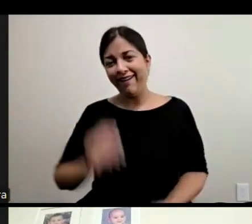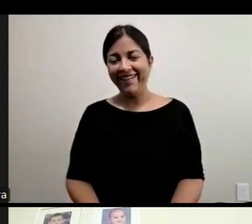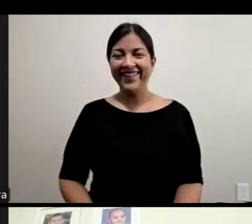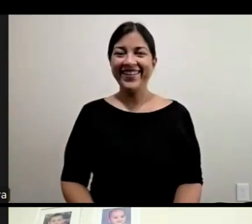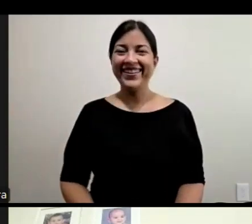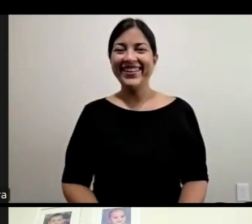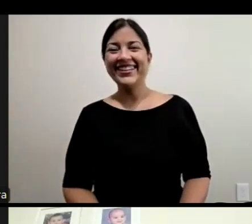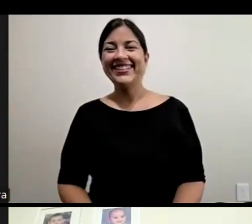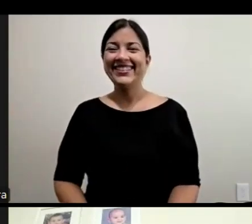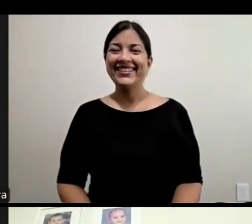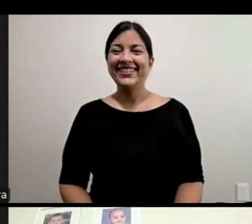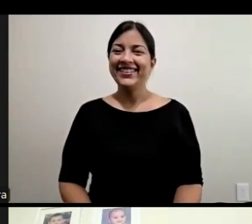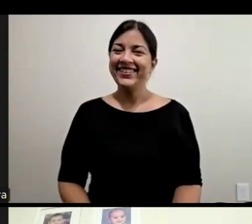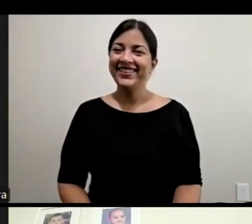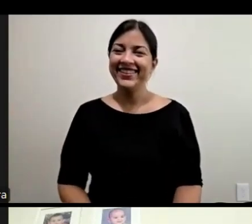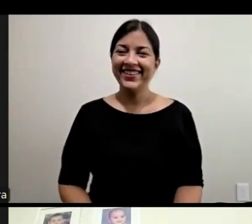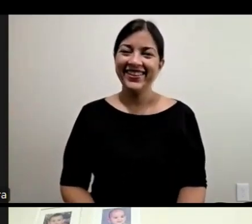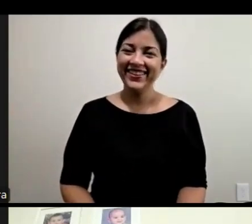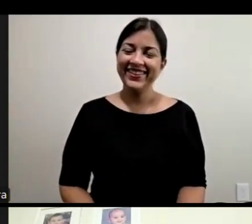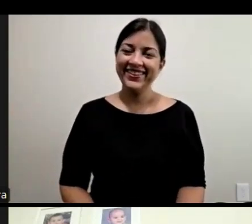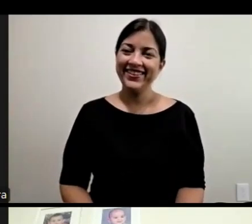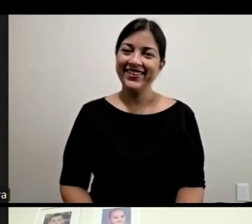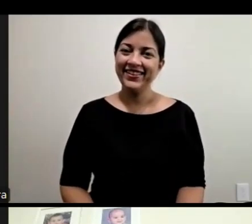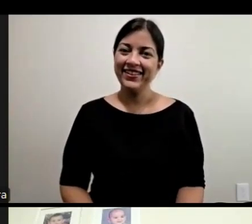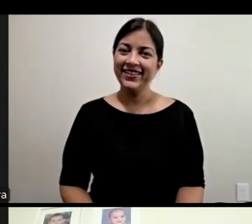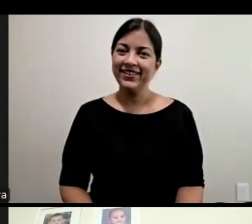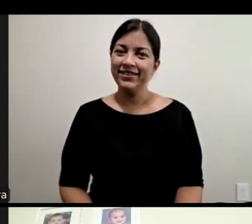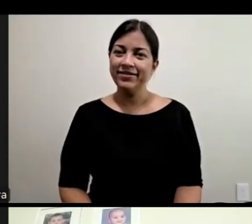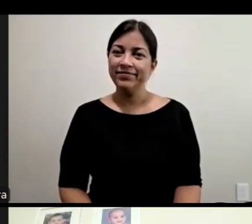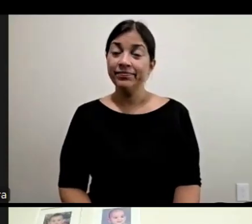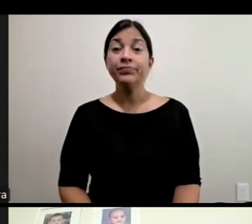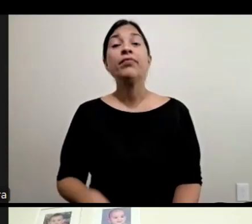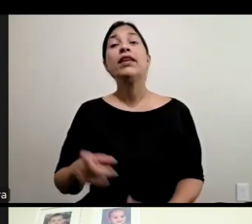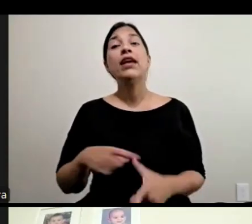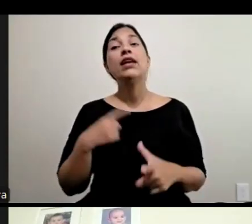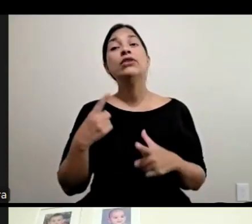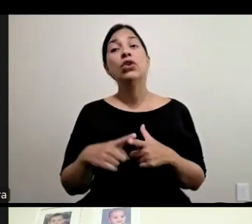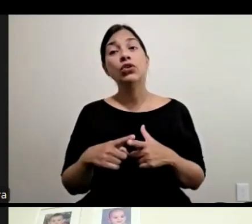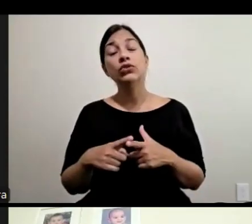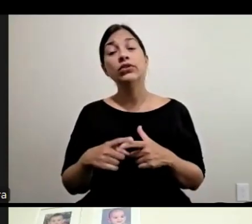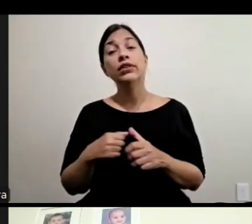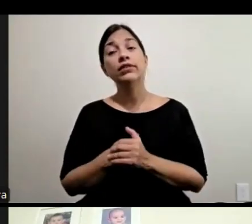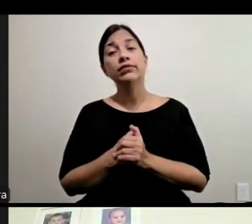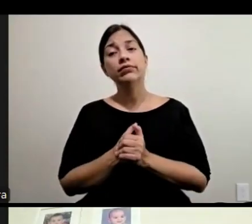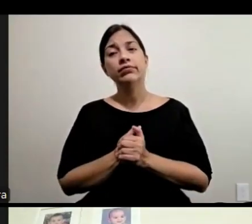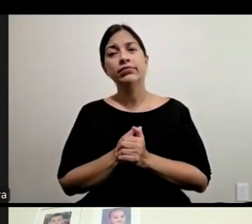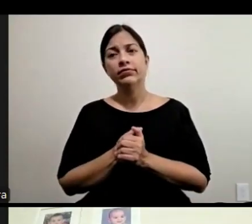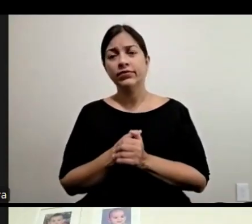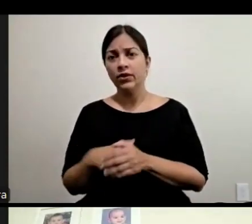Oye, esto no es lo mío. Entonces, caes entonces, como estabas diciendo, ¿verdad? En